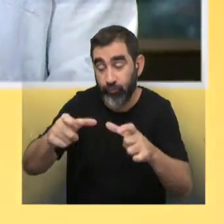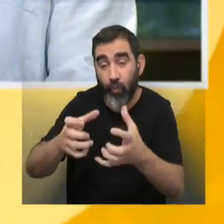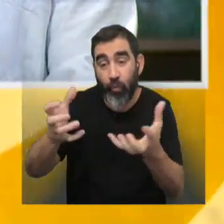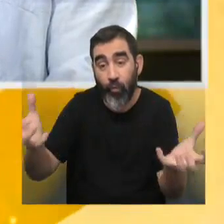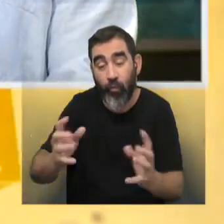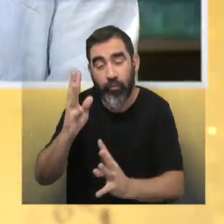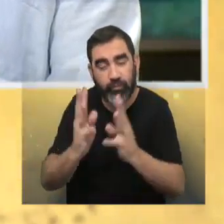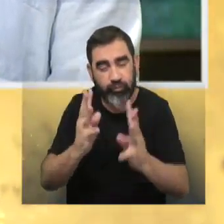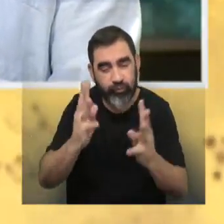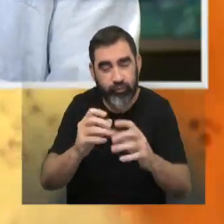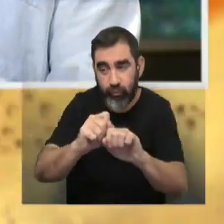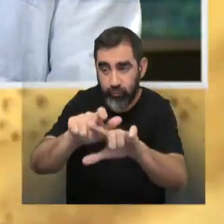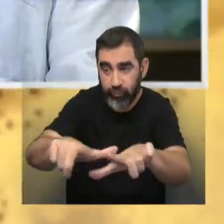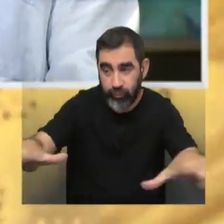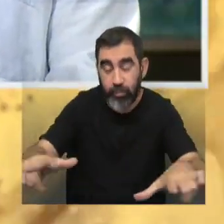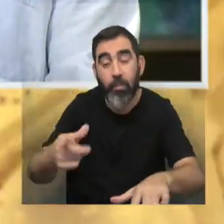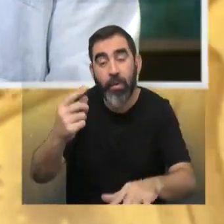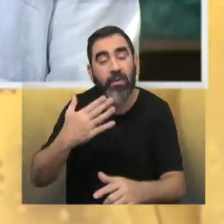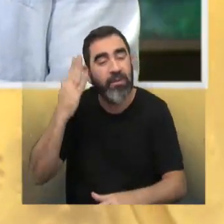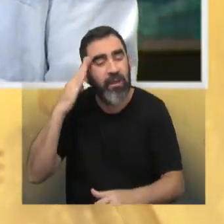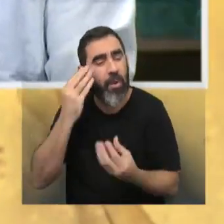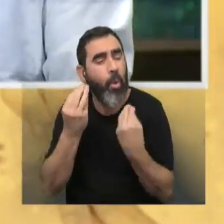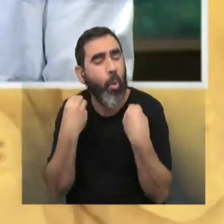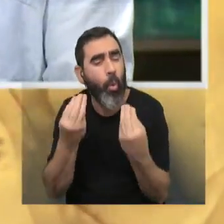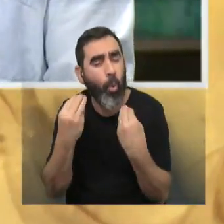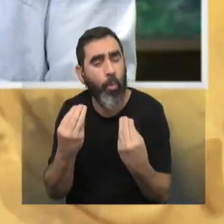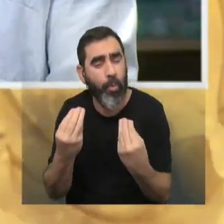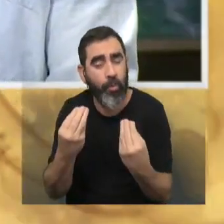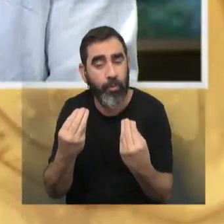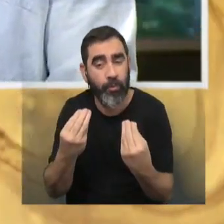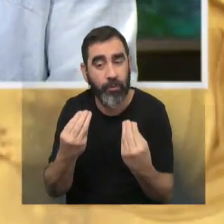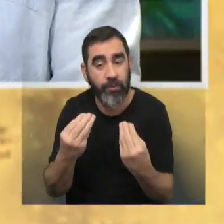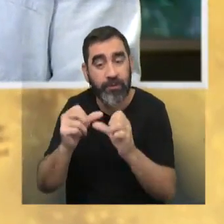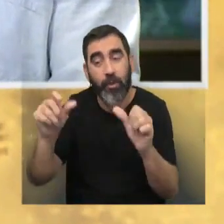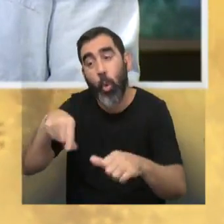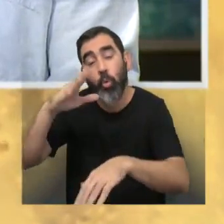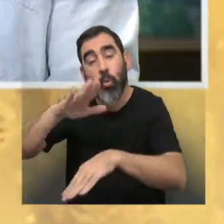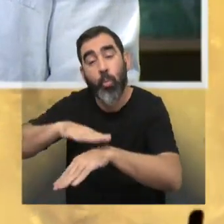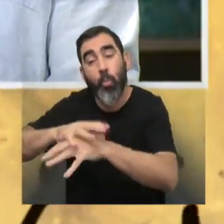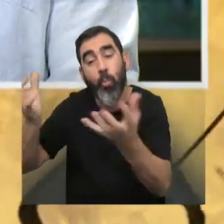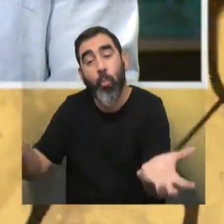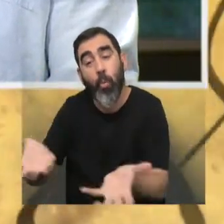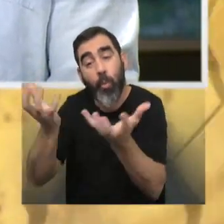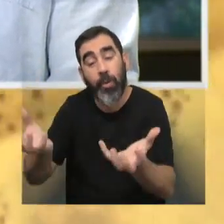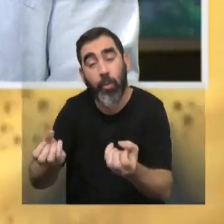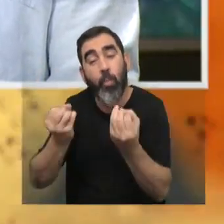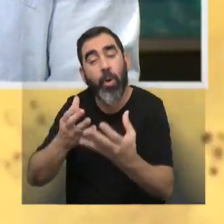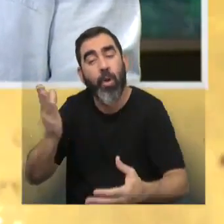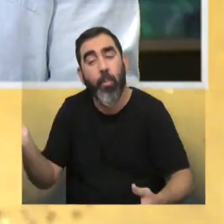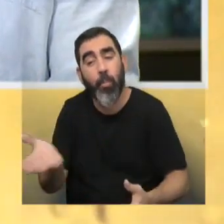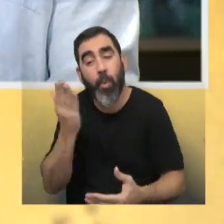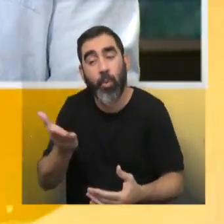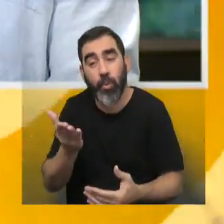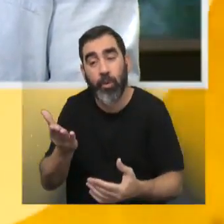por pajonales, pero queríamos entender también qué ocurría cuando se realizaba en otro momento del año, ya que los productores también, ni bien